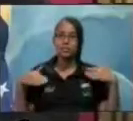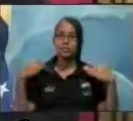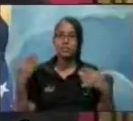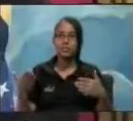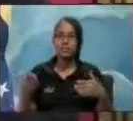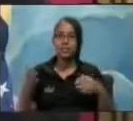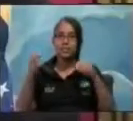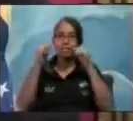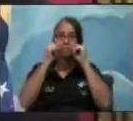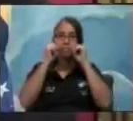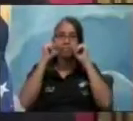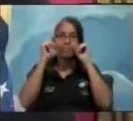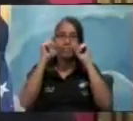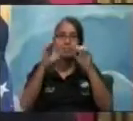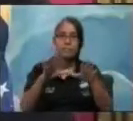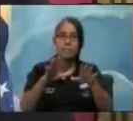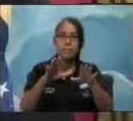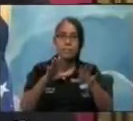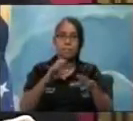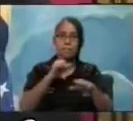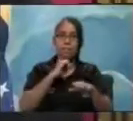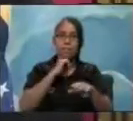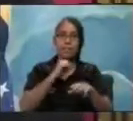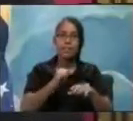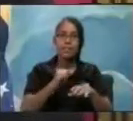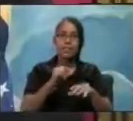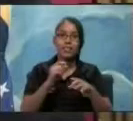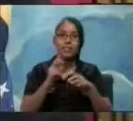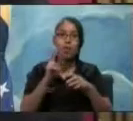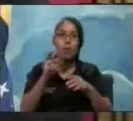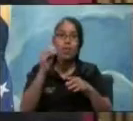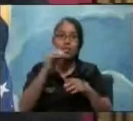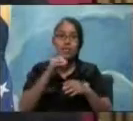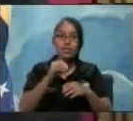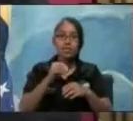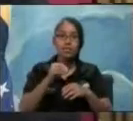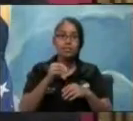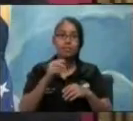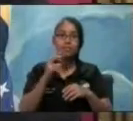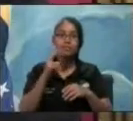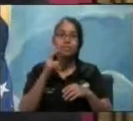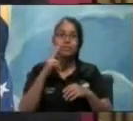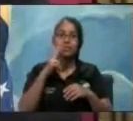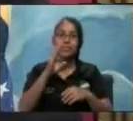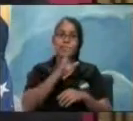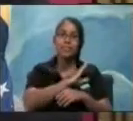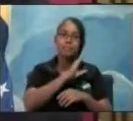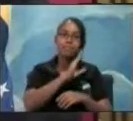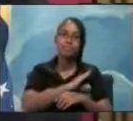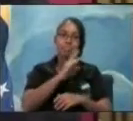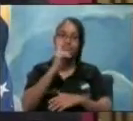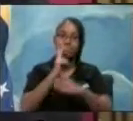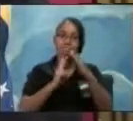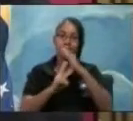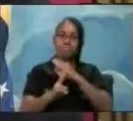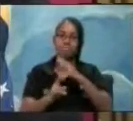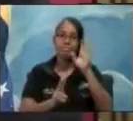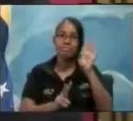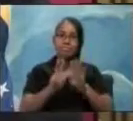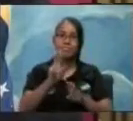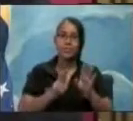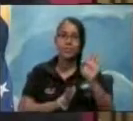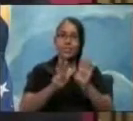Qué bendición es este día. Amén. Bien, me corresponde los versículos 12 y